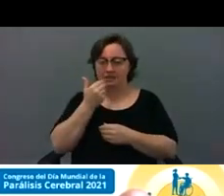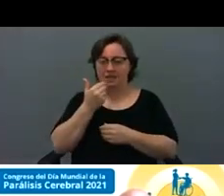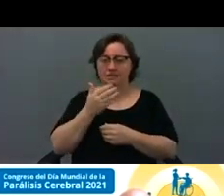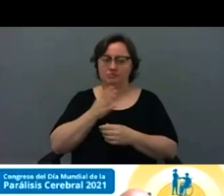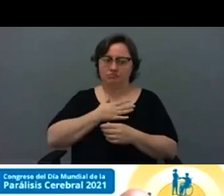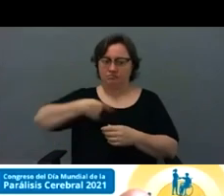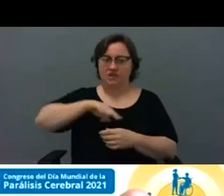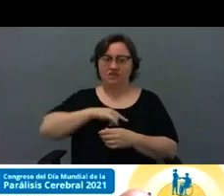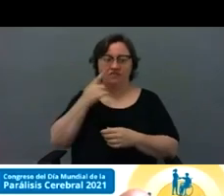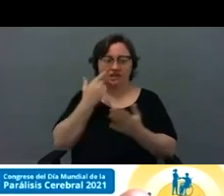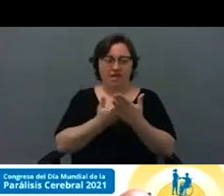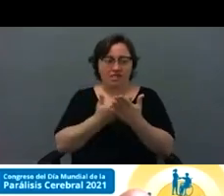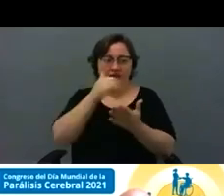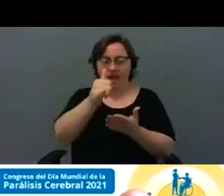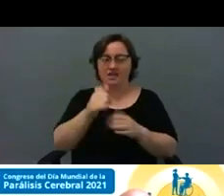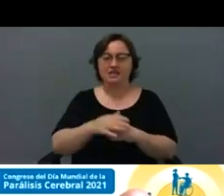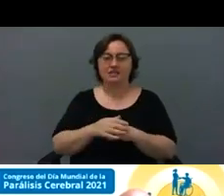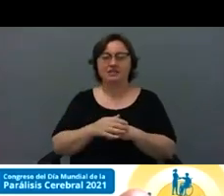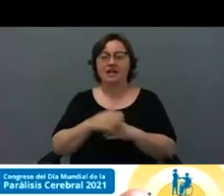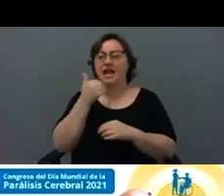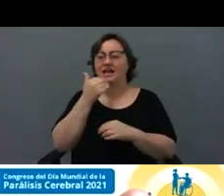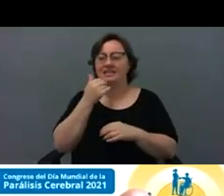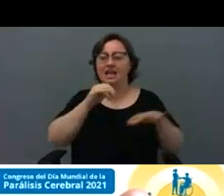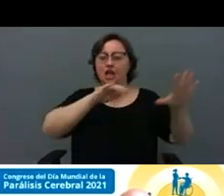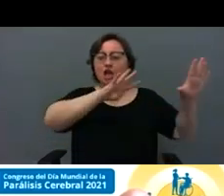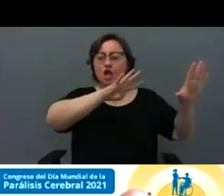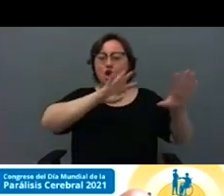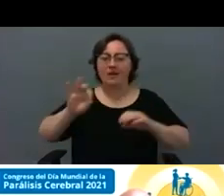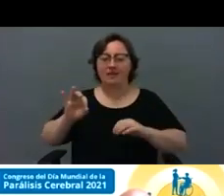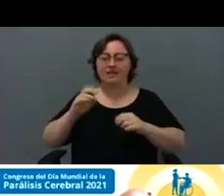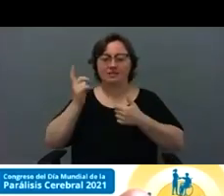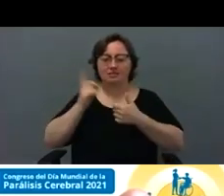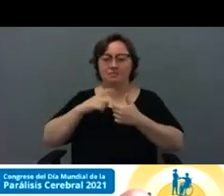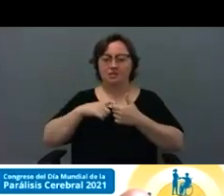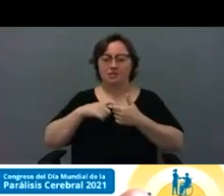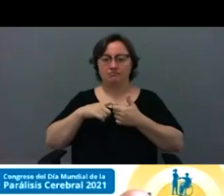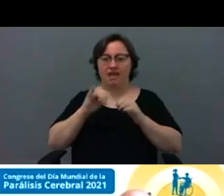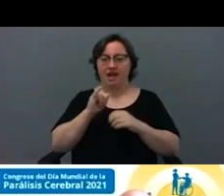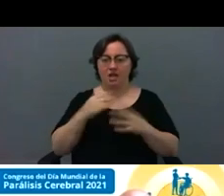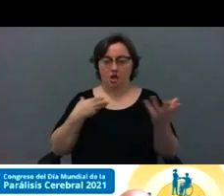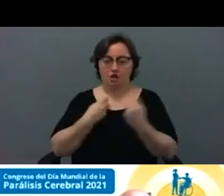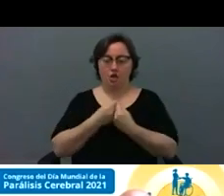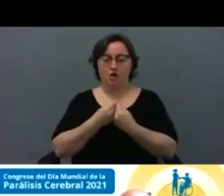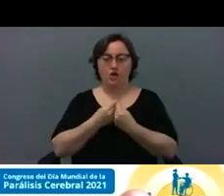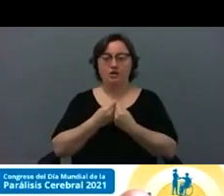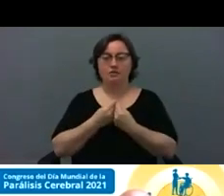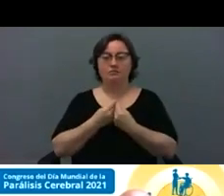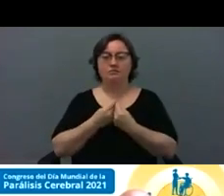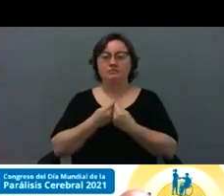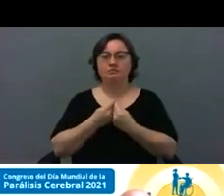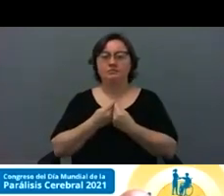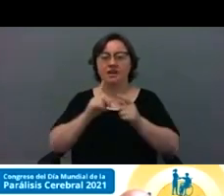y tenemos delante de nosotros a casi 900 personas conectadas, que junto a mí está